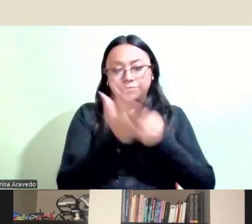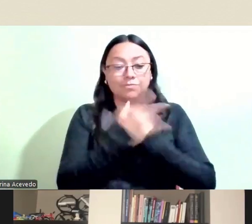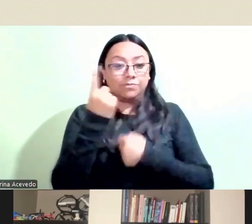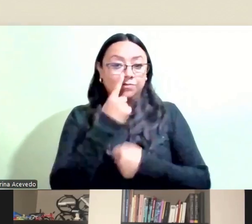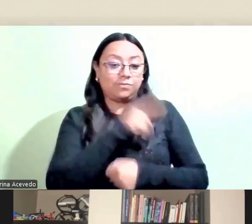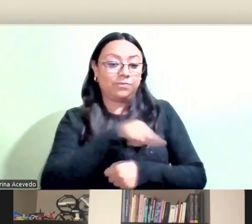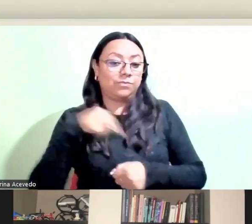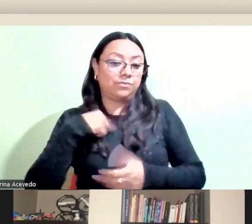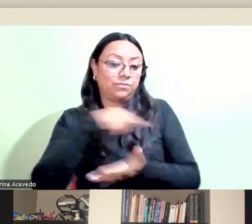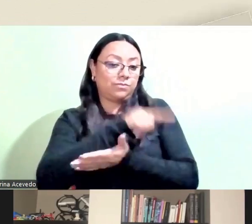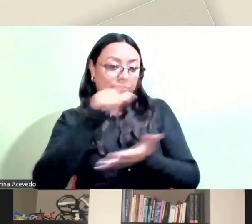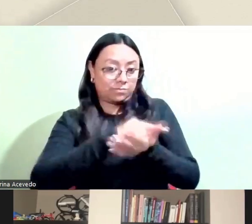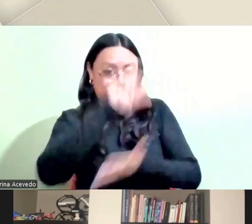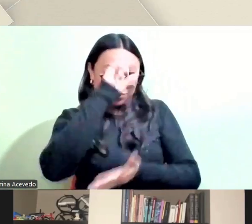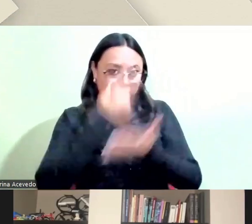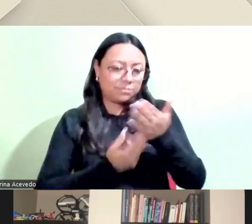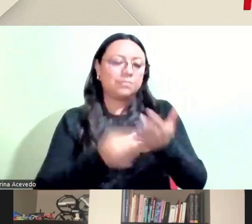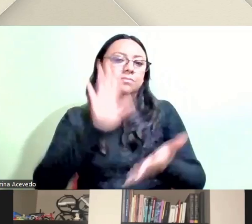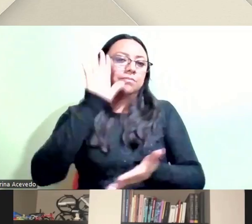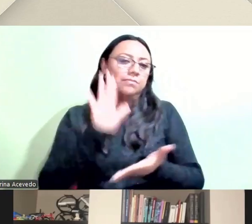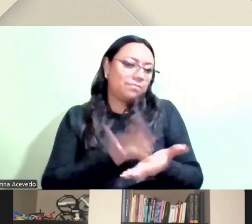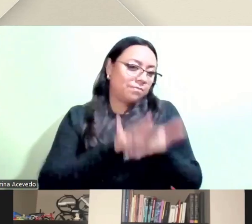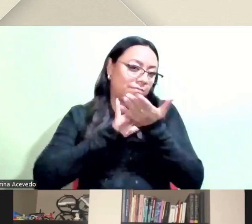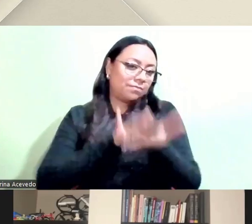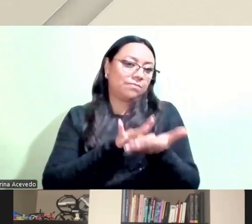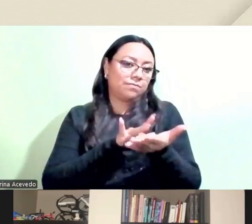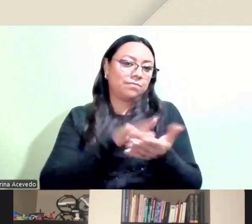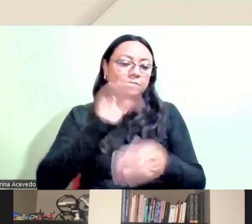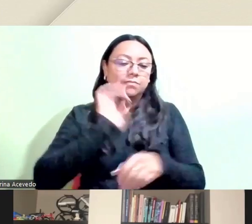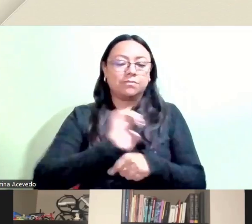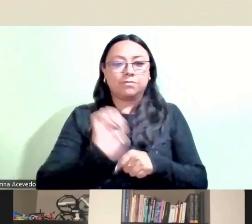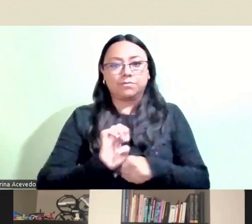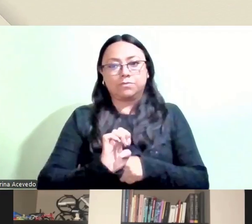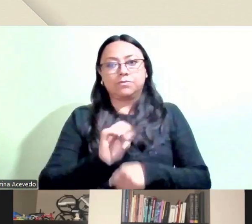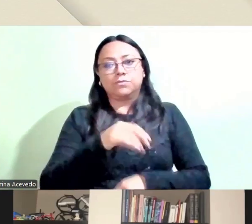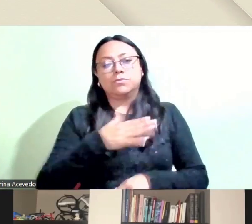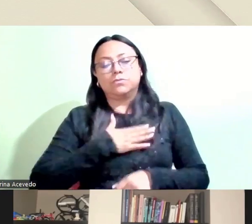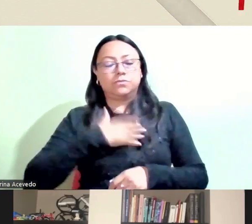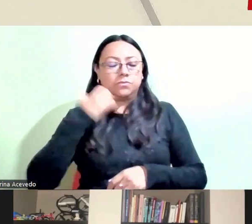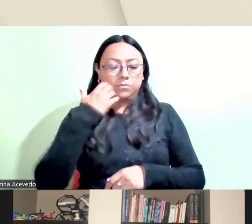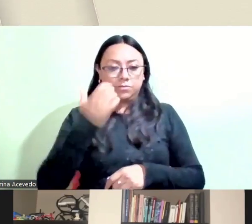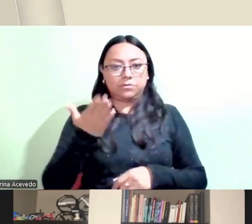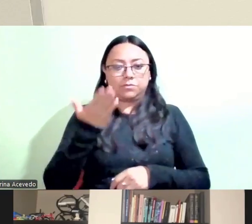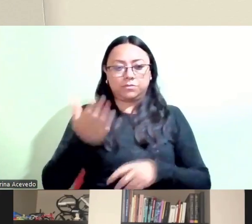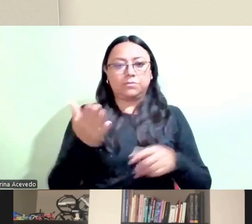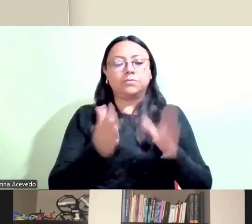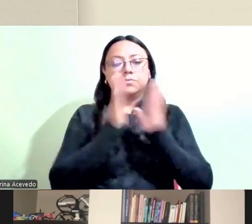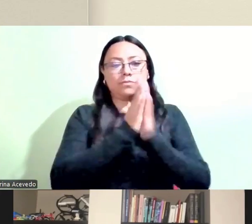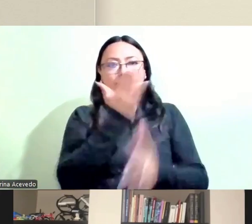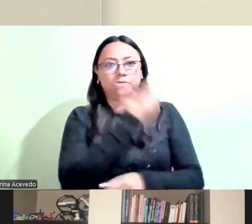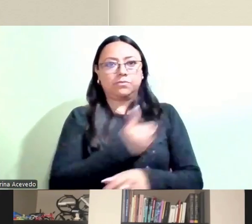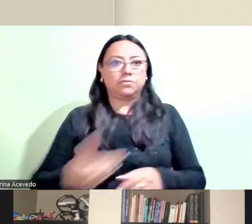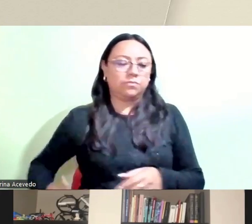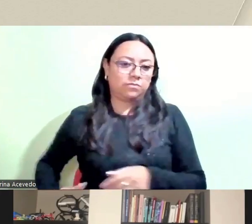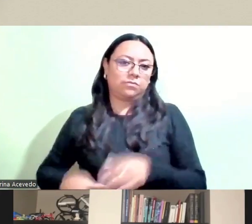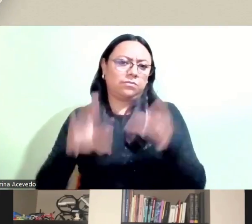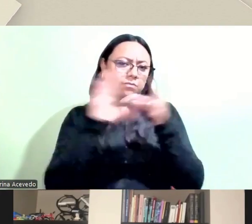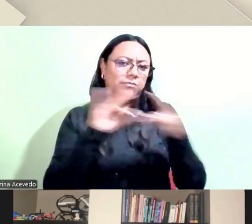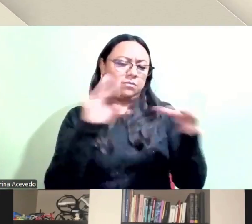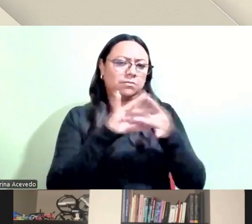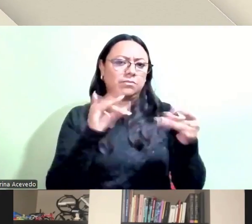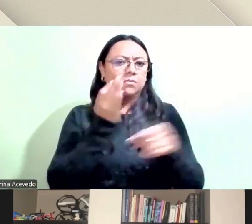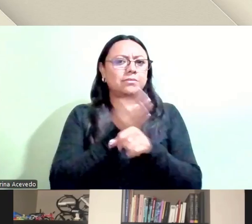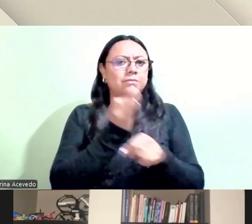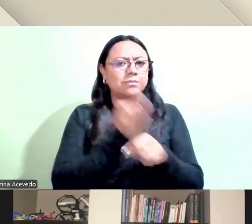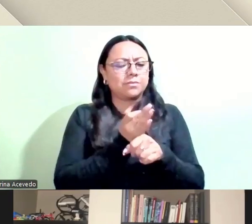Entonces, yo solicitaría que la presidencia nos explique si es que fue un error o cuál es la razón por la que no